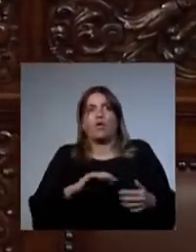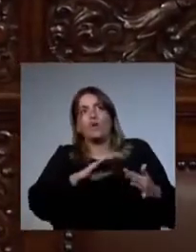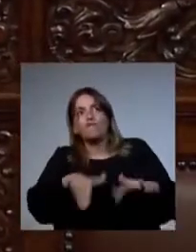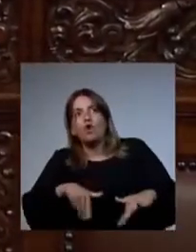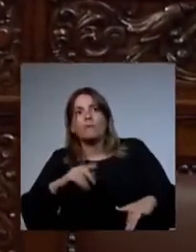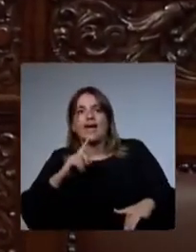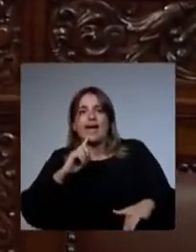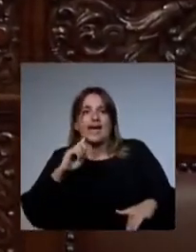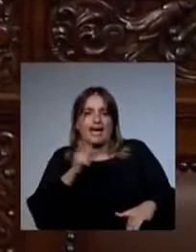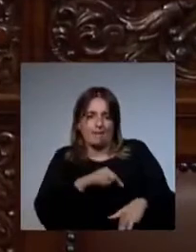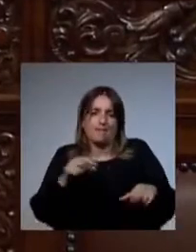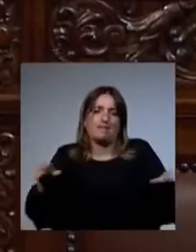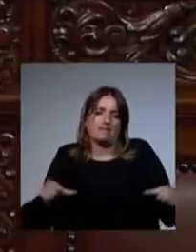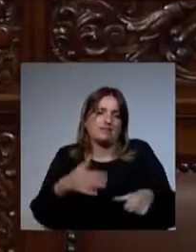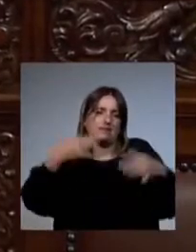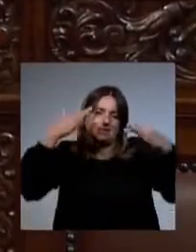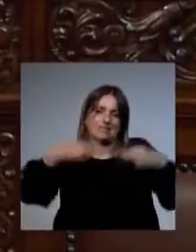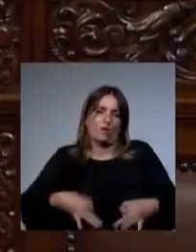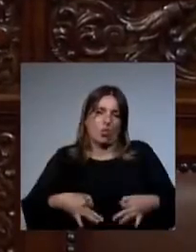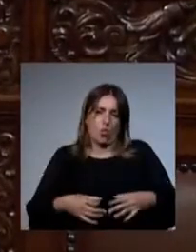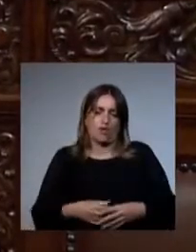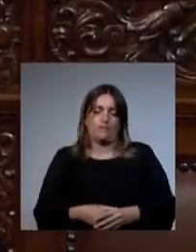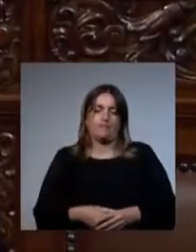rápida y efectiva.